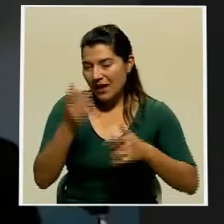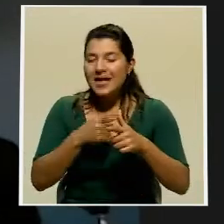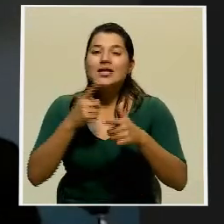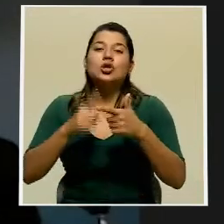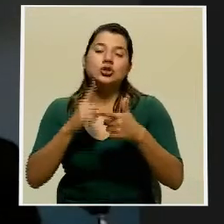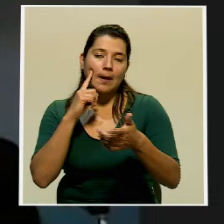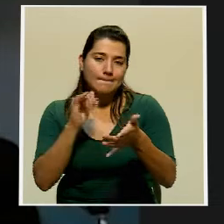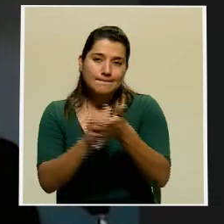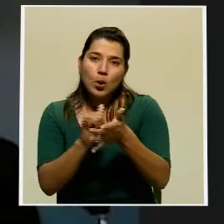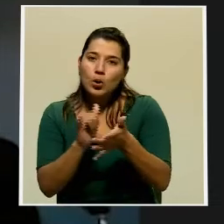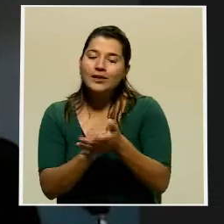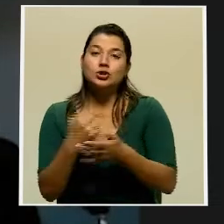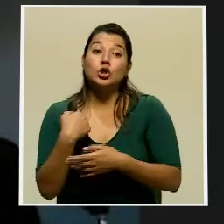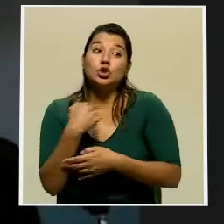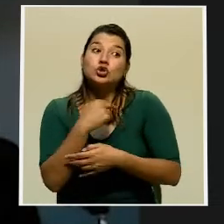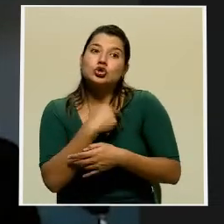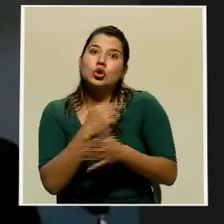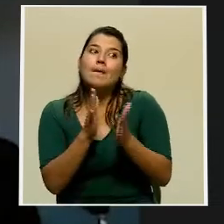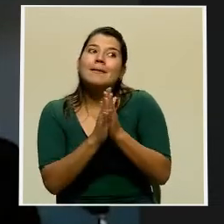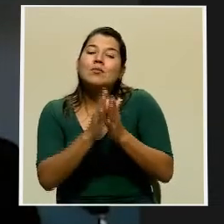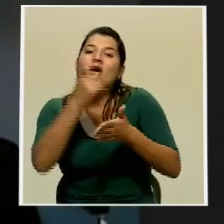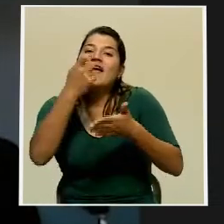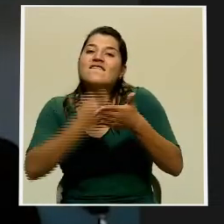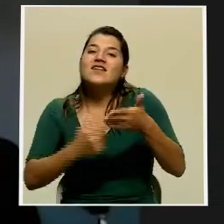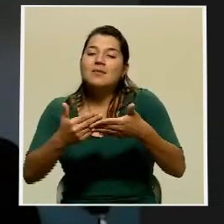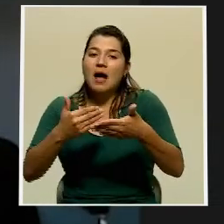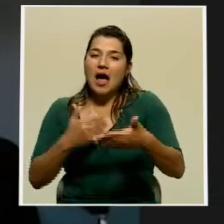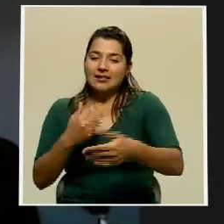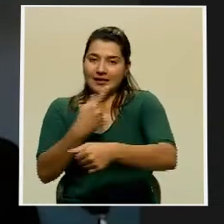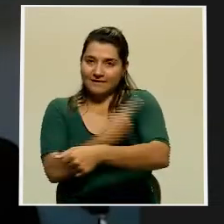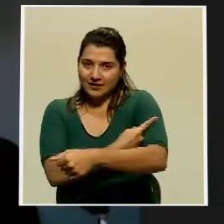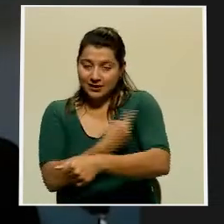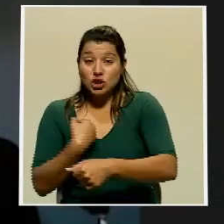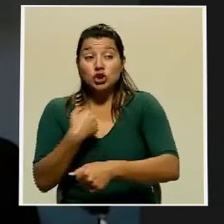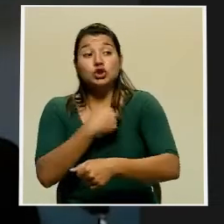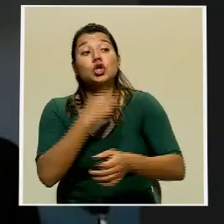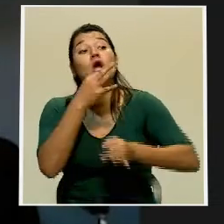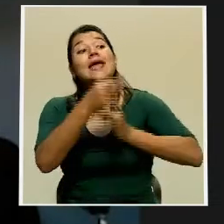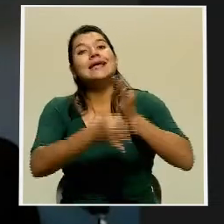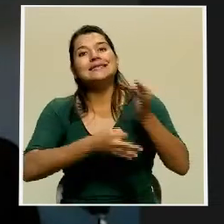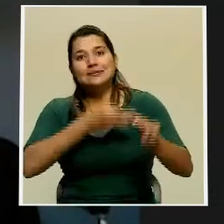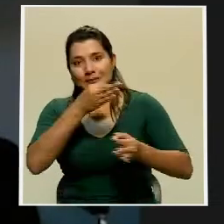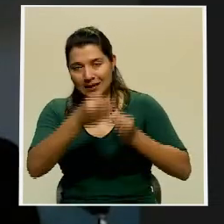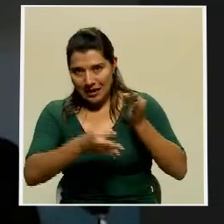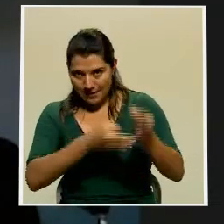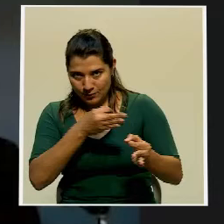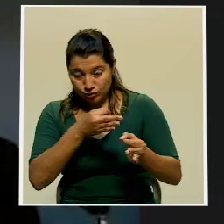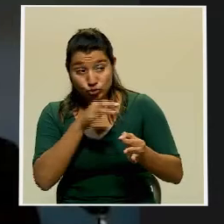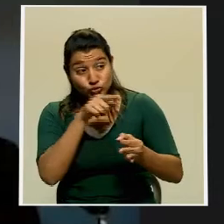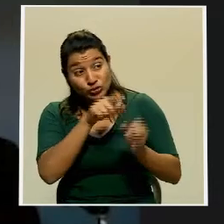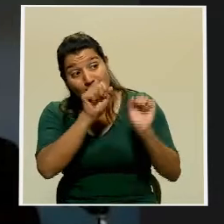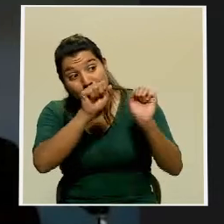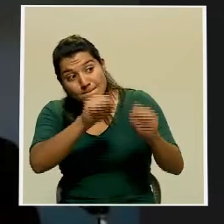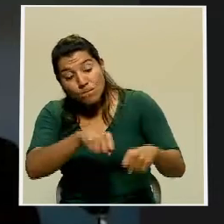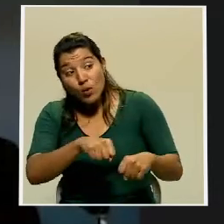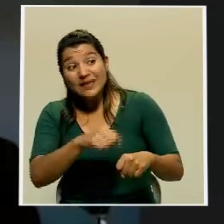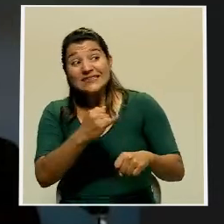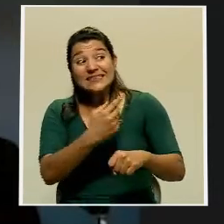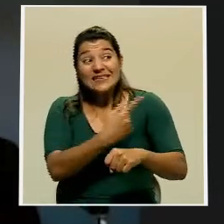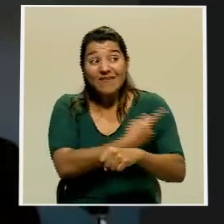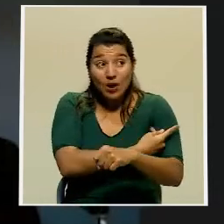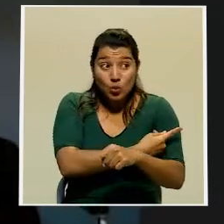por la cual se hace el consentimiento informado. Se le explica a la persona que va a recibir la vacuna que podría tener alguna